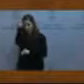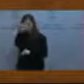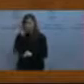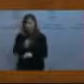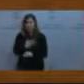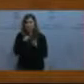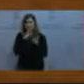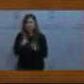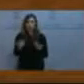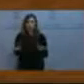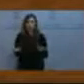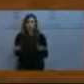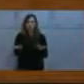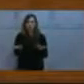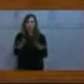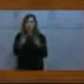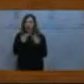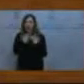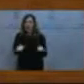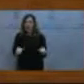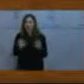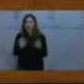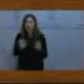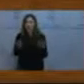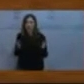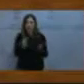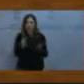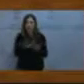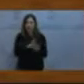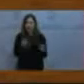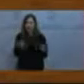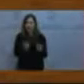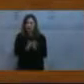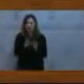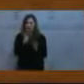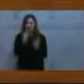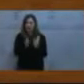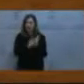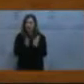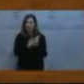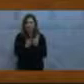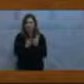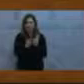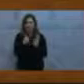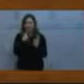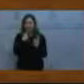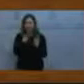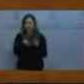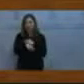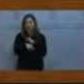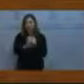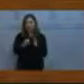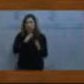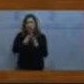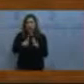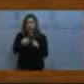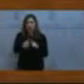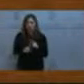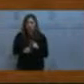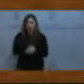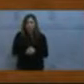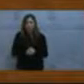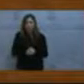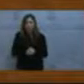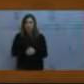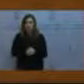está. Eso es lo que reflejaban los medios de comunicación al día siguiente. Yo, mire, la verdad es que uno se hace la reflexión inmediata de